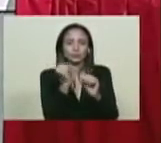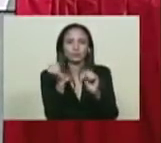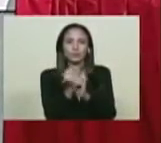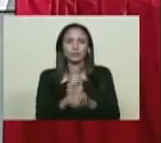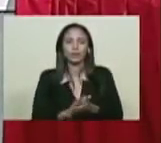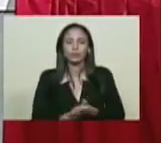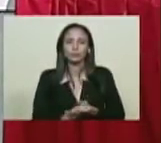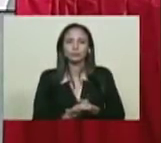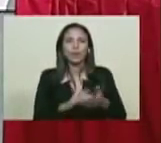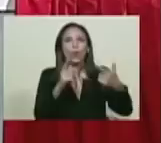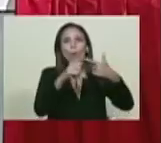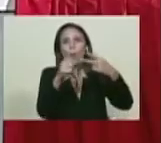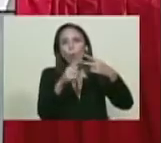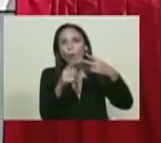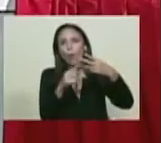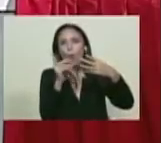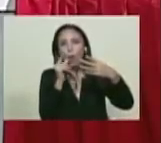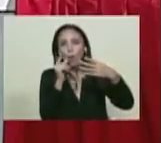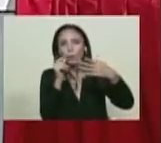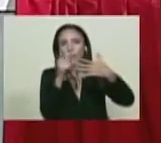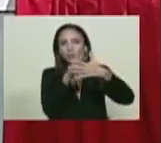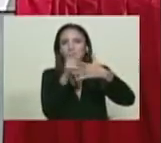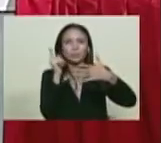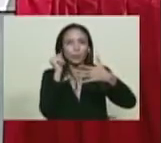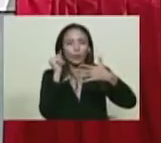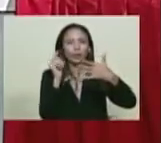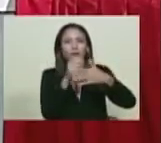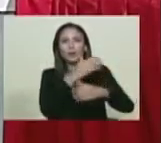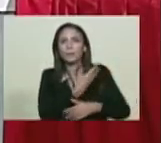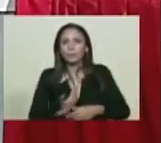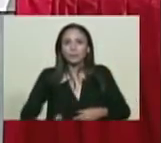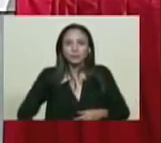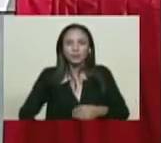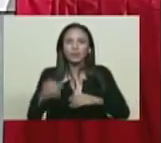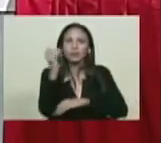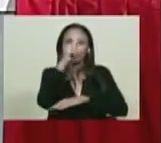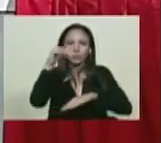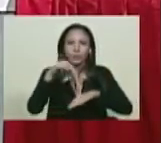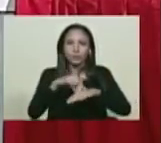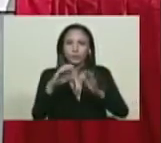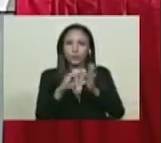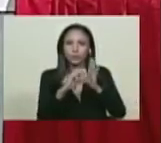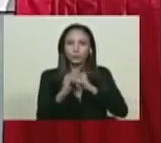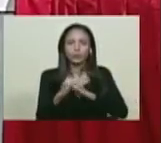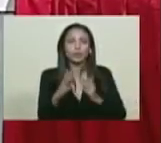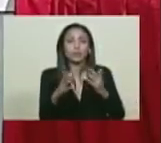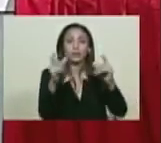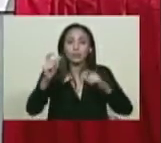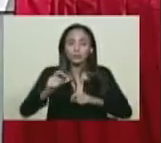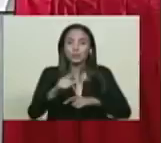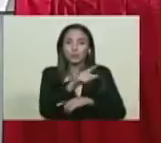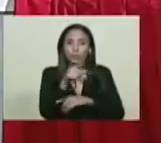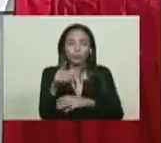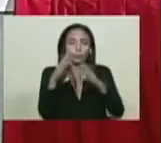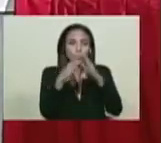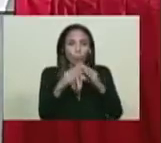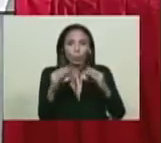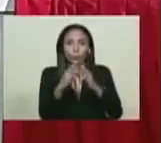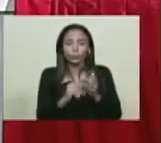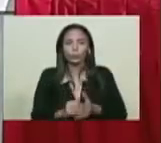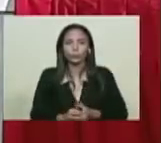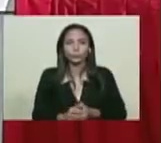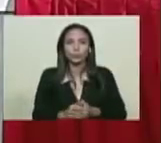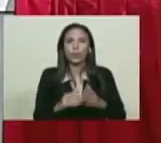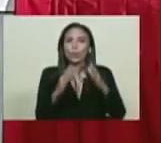Manuel. Todos los días, Presidenta, porque el Plan Chamba Juvenil necesita de ustedes. Robetza, Ángelo,